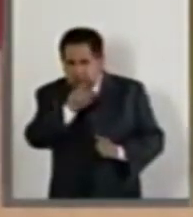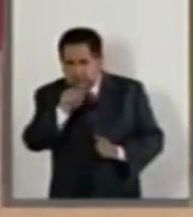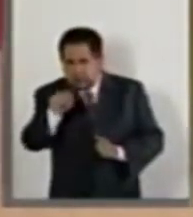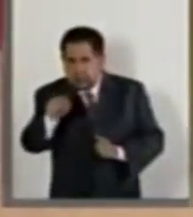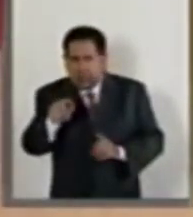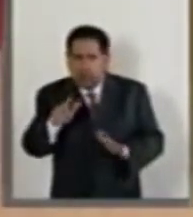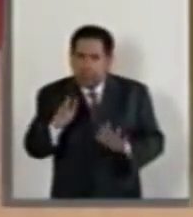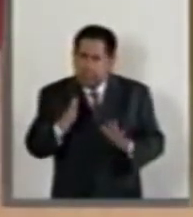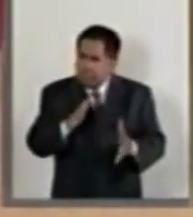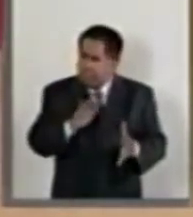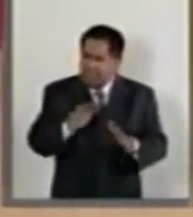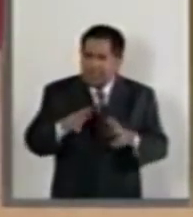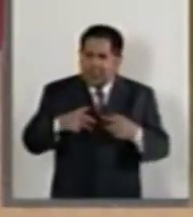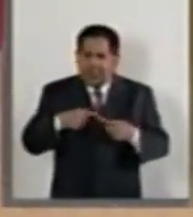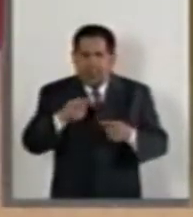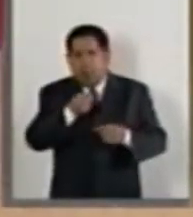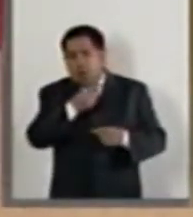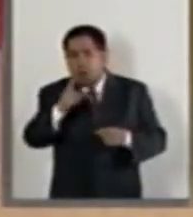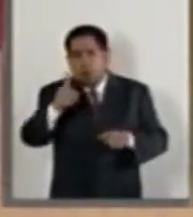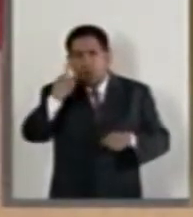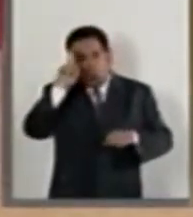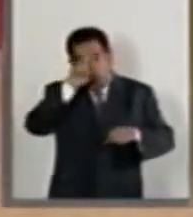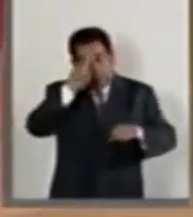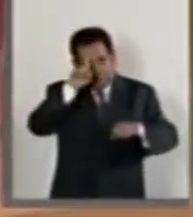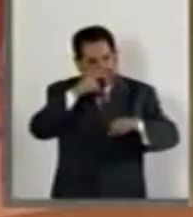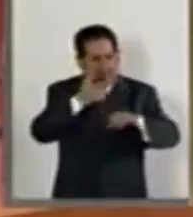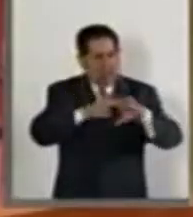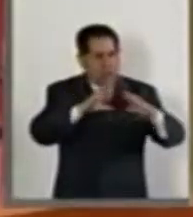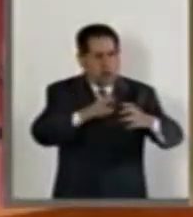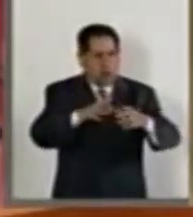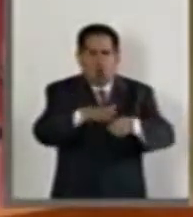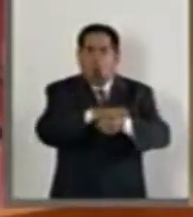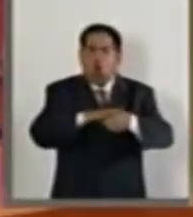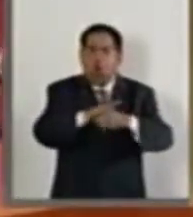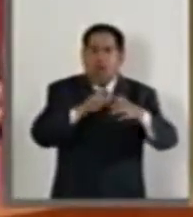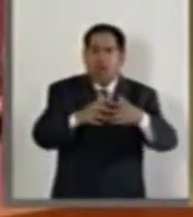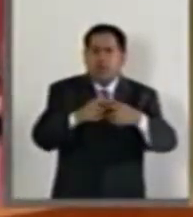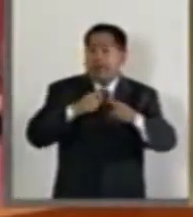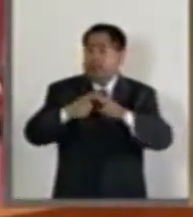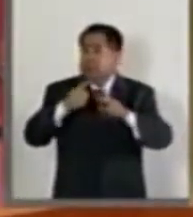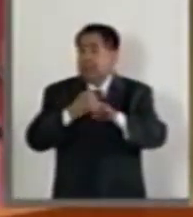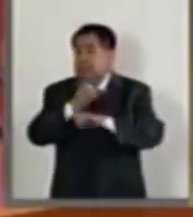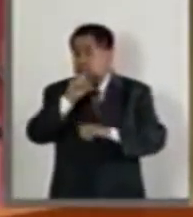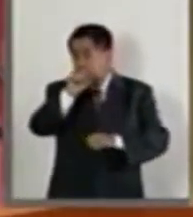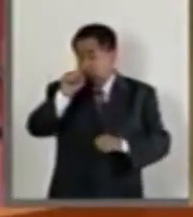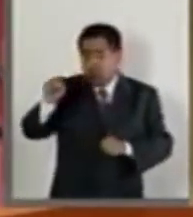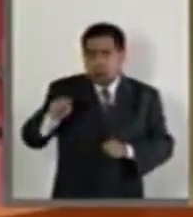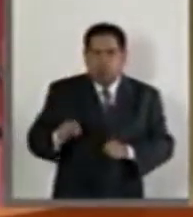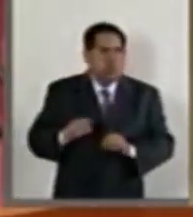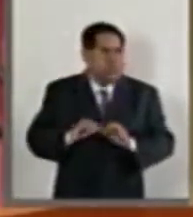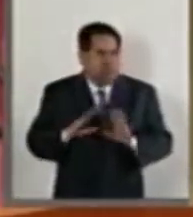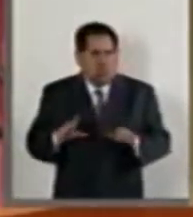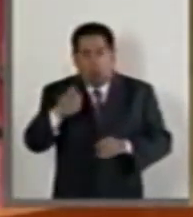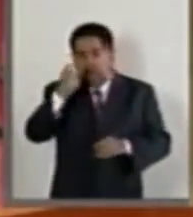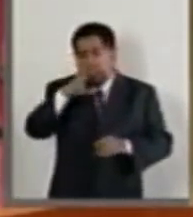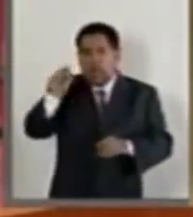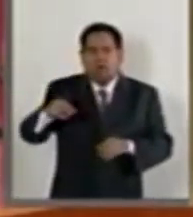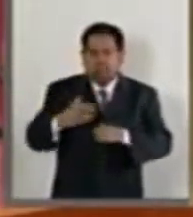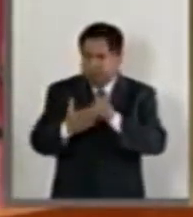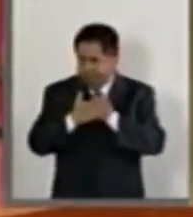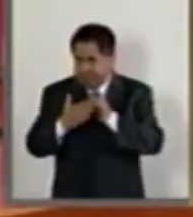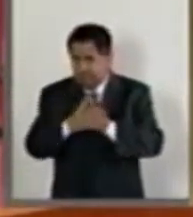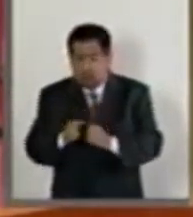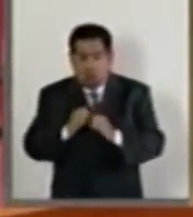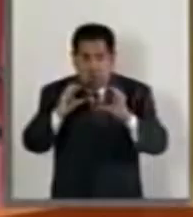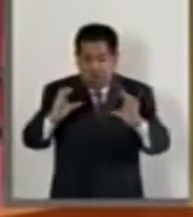por parte de los consejeros de los OPLES locales en varios estados del país, y sin duda Quintana Roo es un foco rojo.